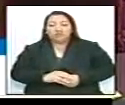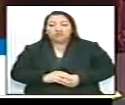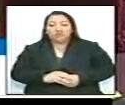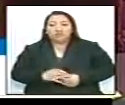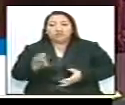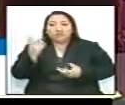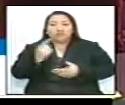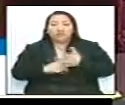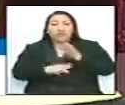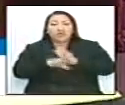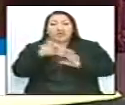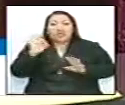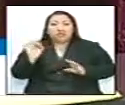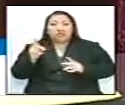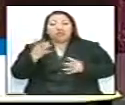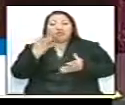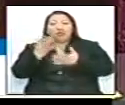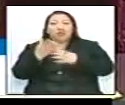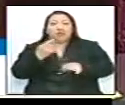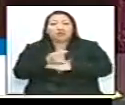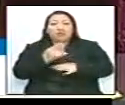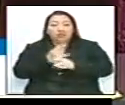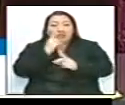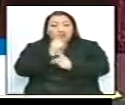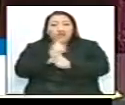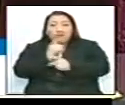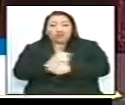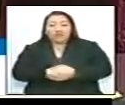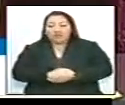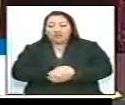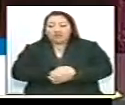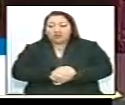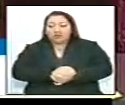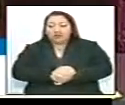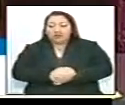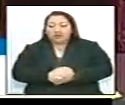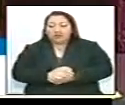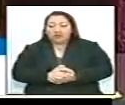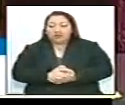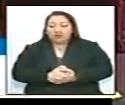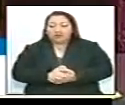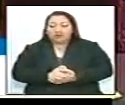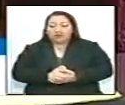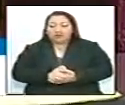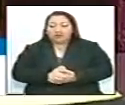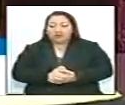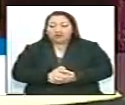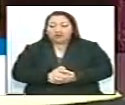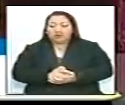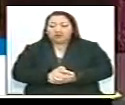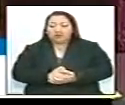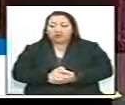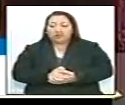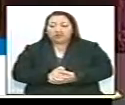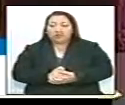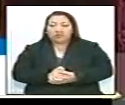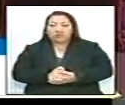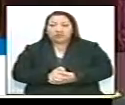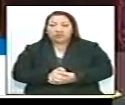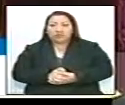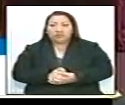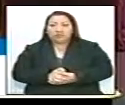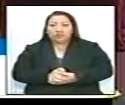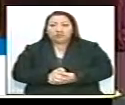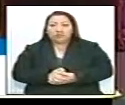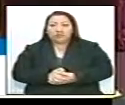retiren tamaña acusación y afrenta, ¿no? Y entonces, si tomada la decisión política